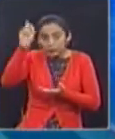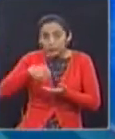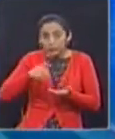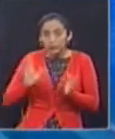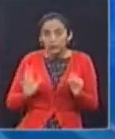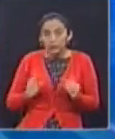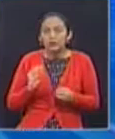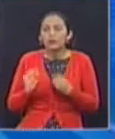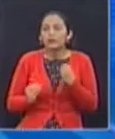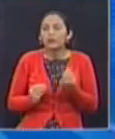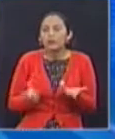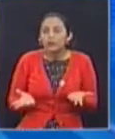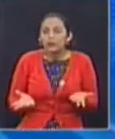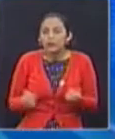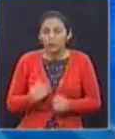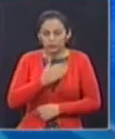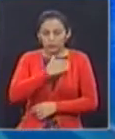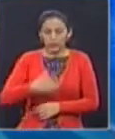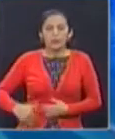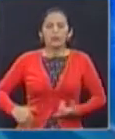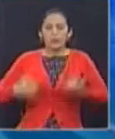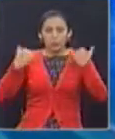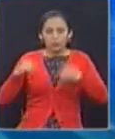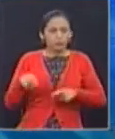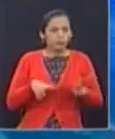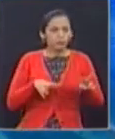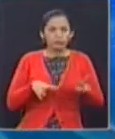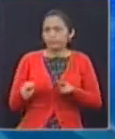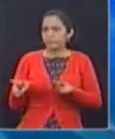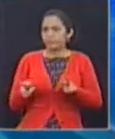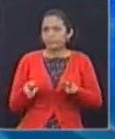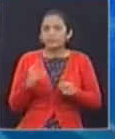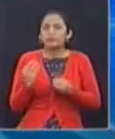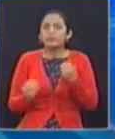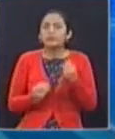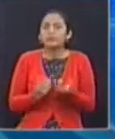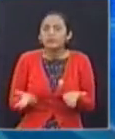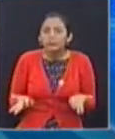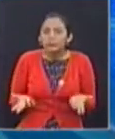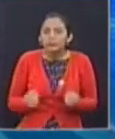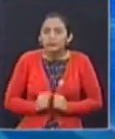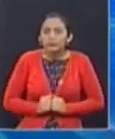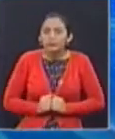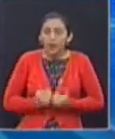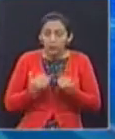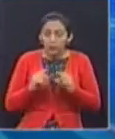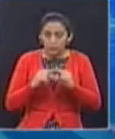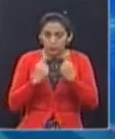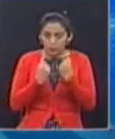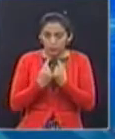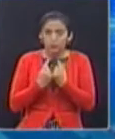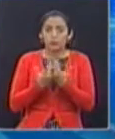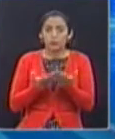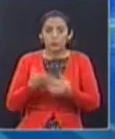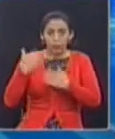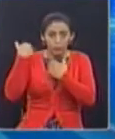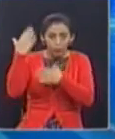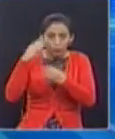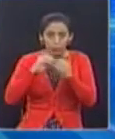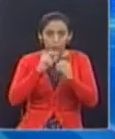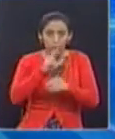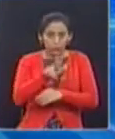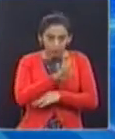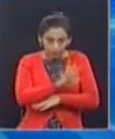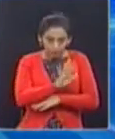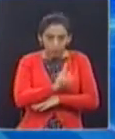de Alianza País, él, como, digamos, máximo representante o máxima autoridad jerárquica de